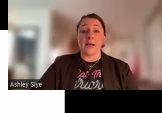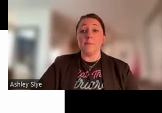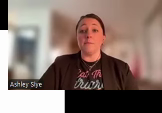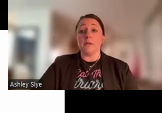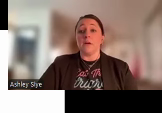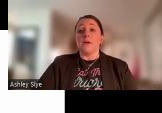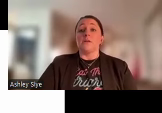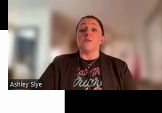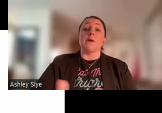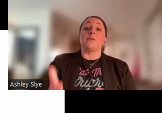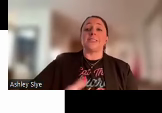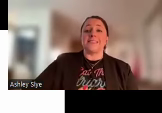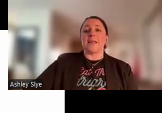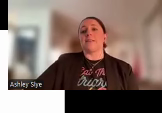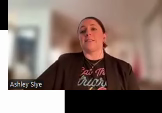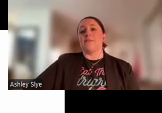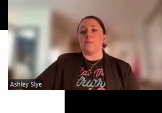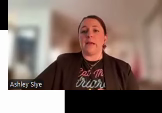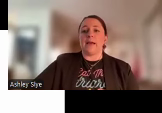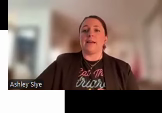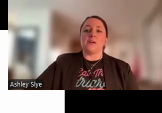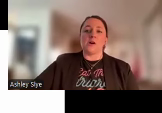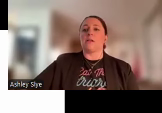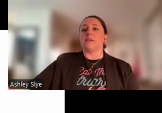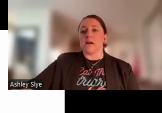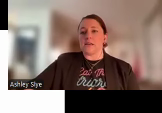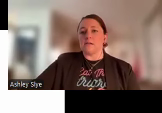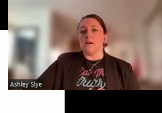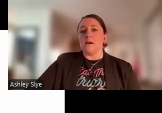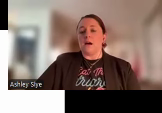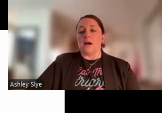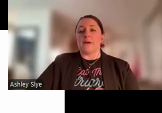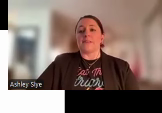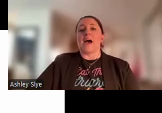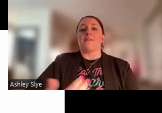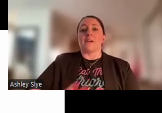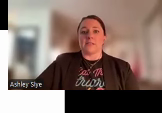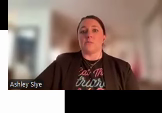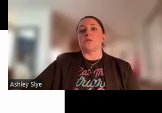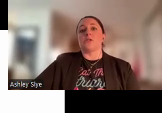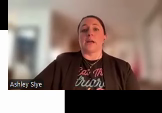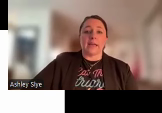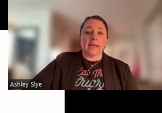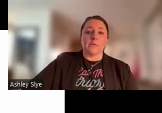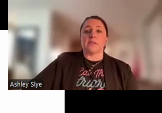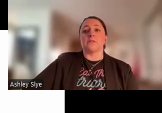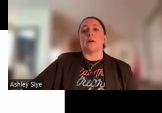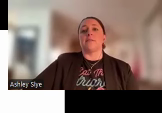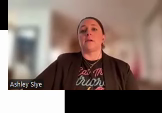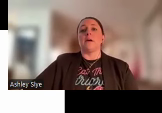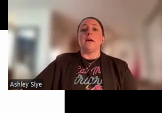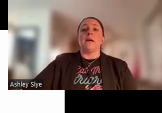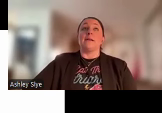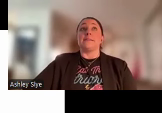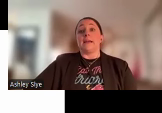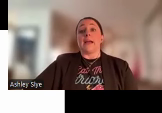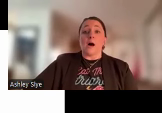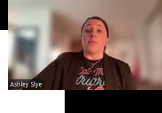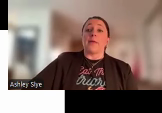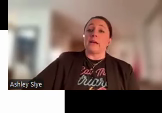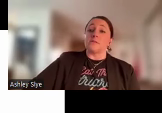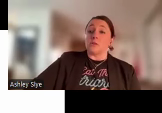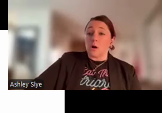es un plan que constantemente evoluciona basado en las necesidades de los sobrevivientes y sus preocupaciones en cualquier punto